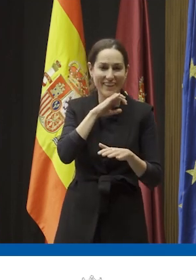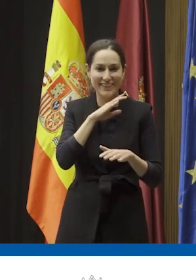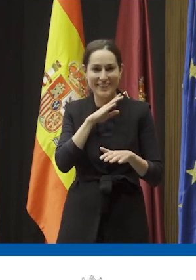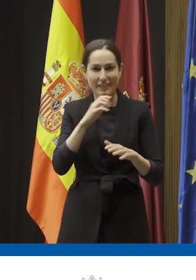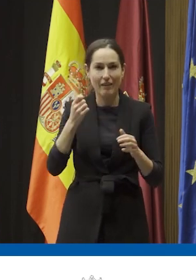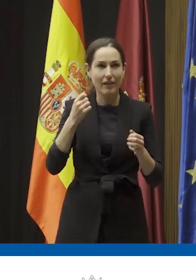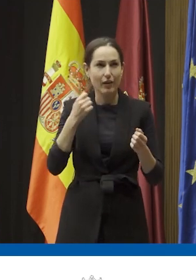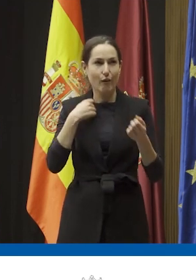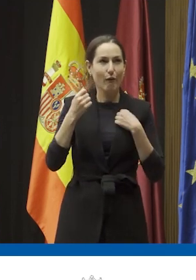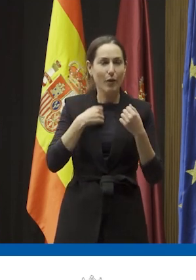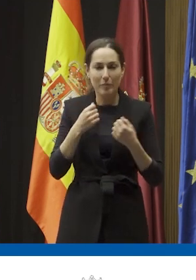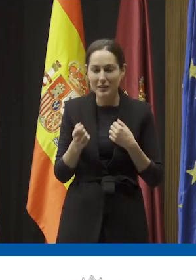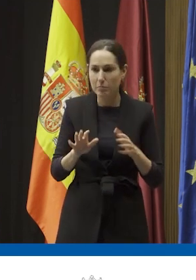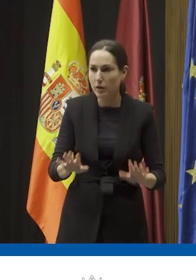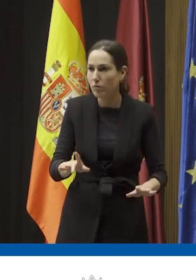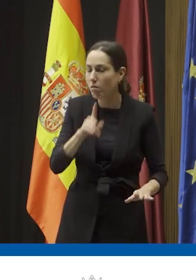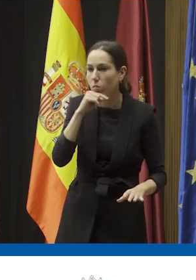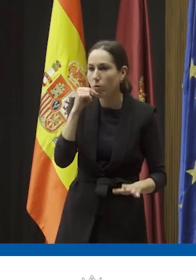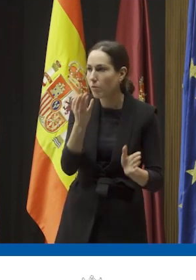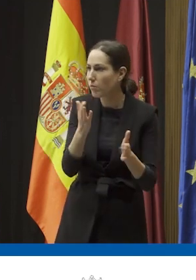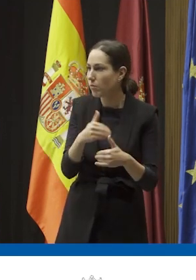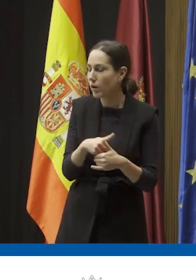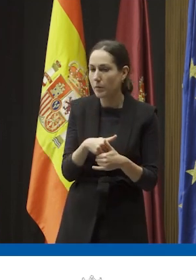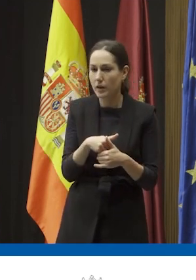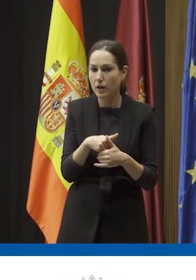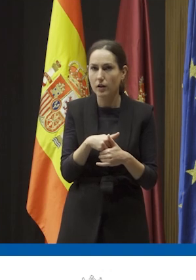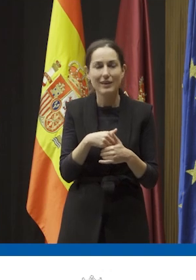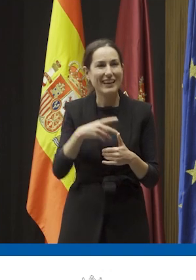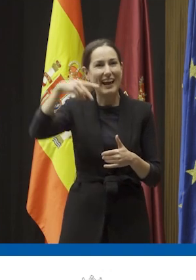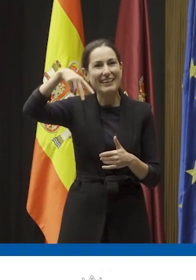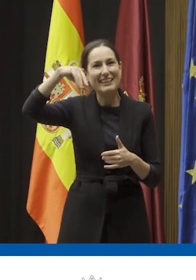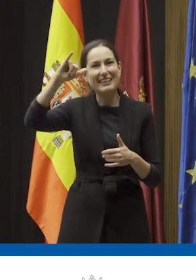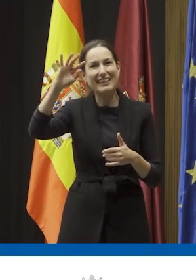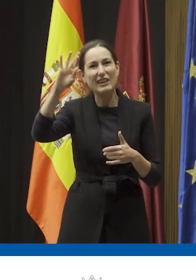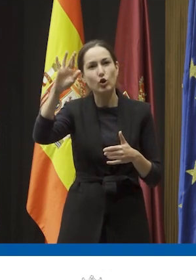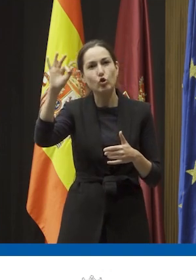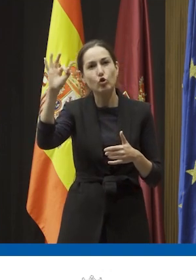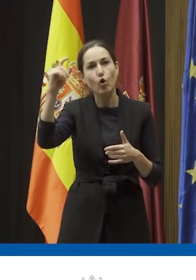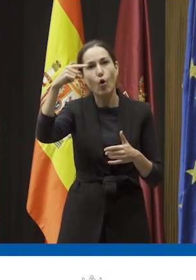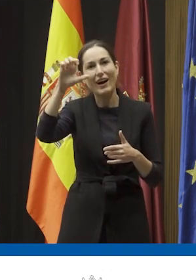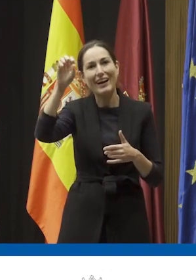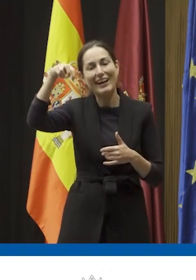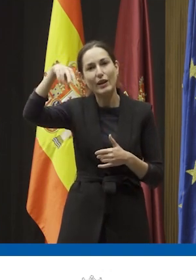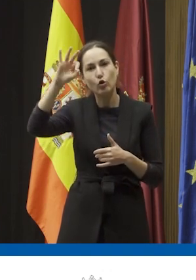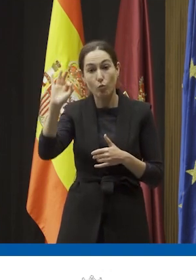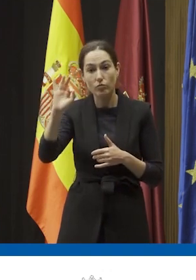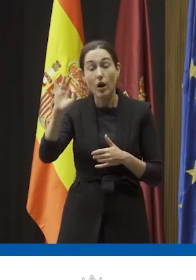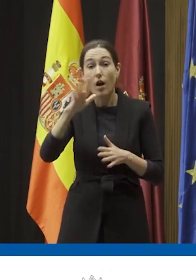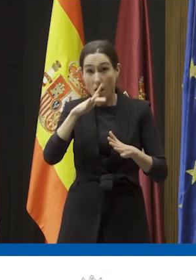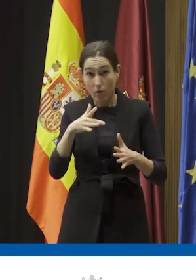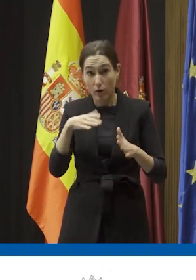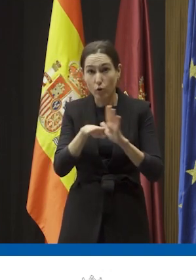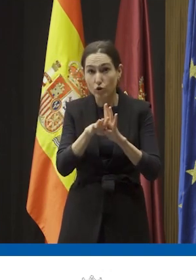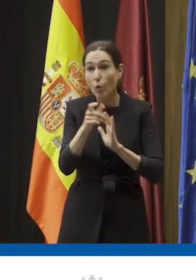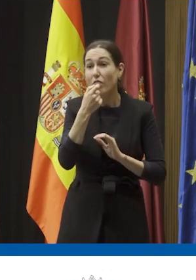golpes, se caían y no sufrían dolor ninguno. Era el protóxido de nitrógeno. Hoy se usa todavía como droga en algunos